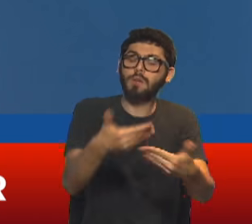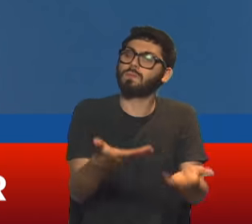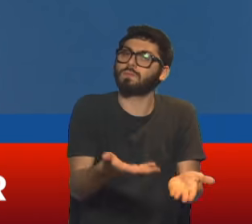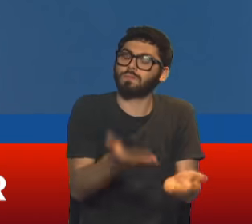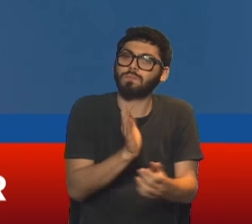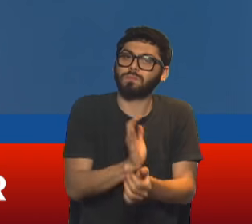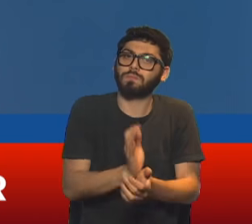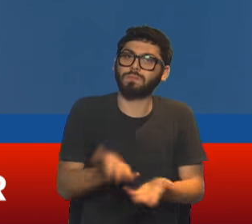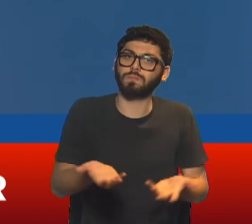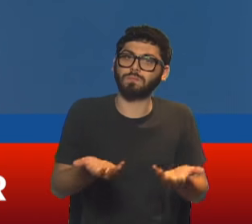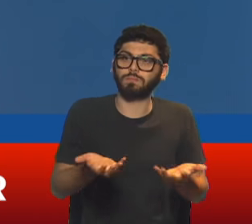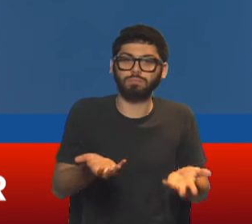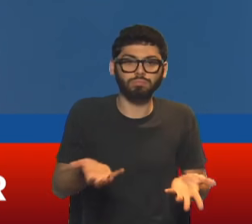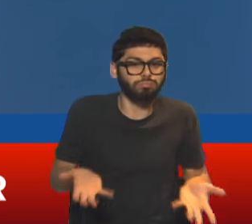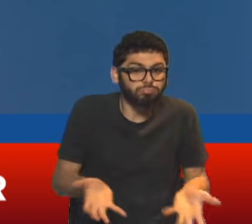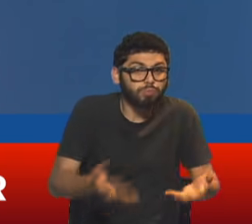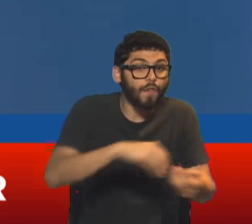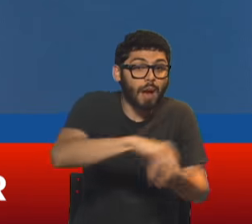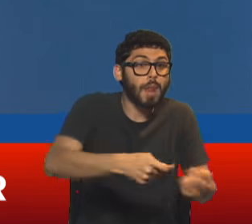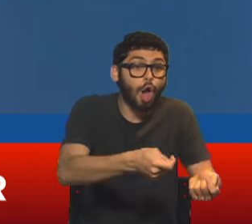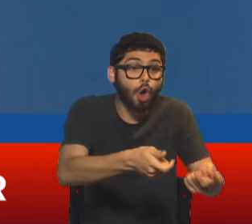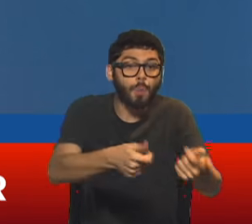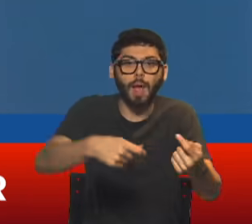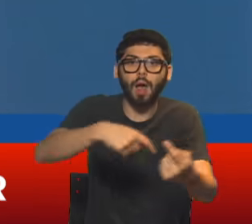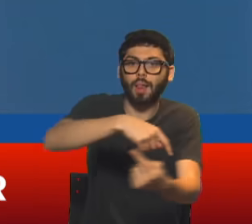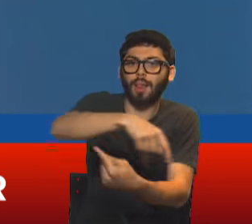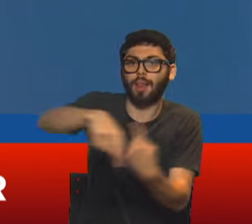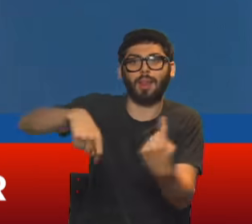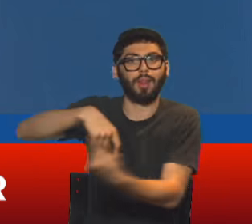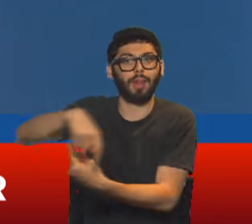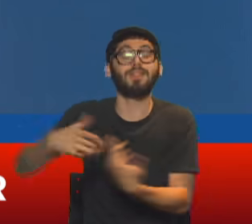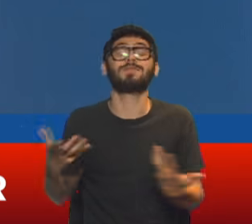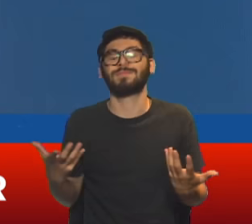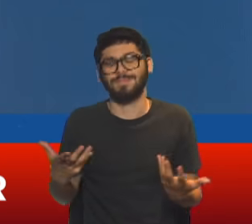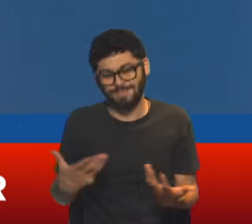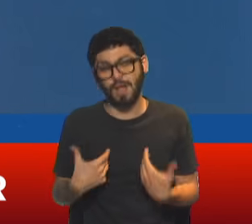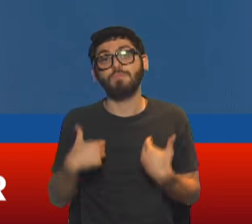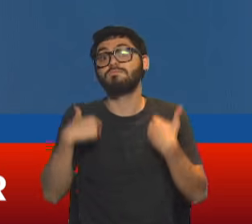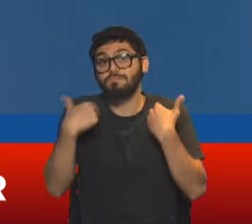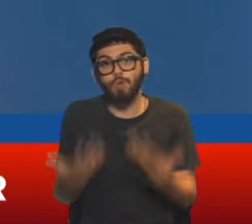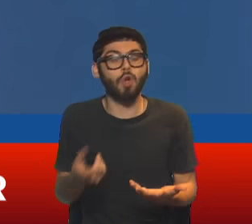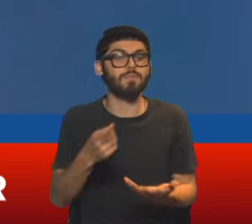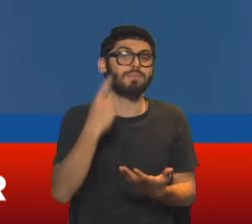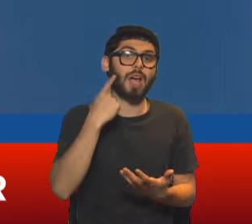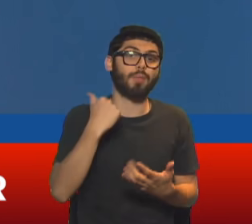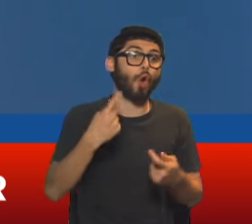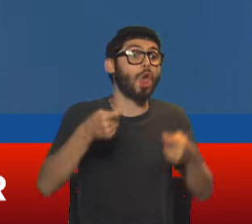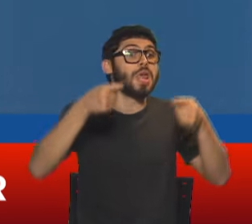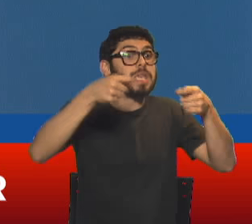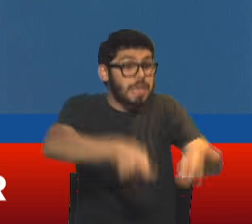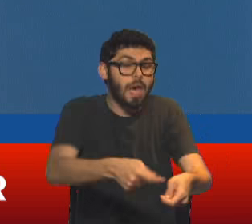apostar al consumo de las familias bueno y eso es de alguna manera lo que nosotros creemos es una inversión muy importante